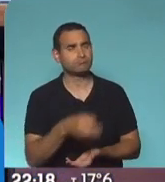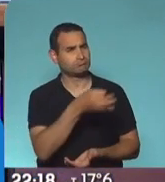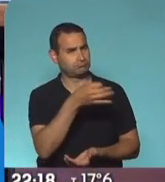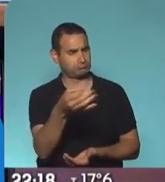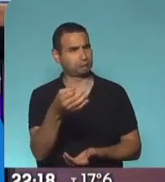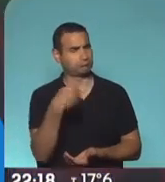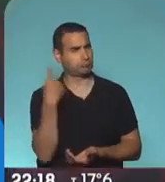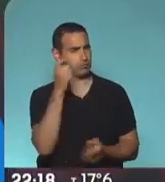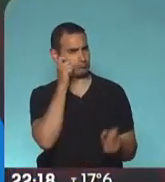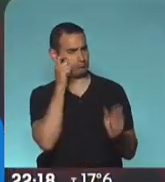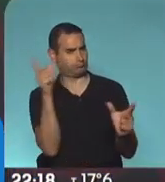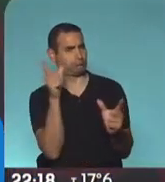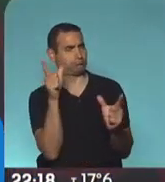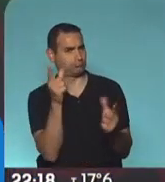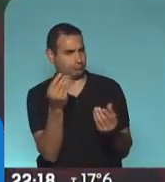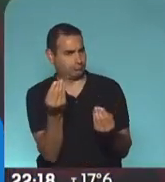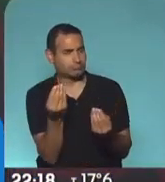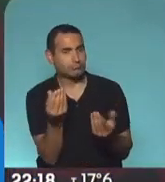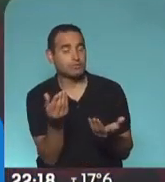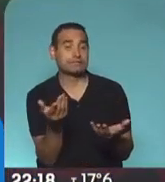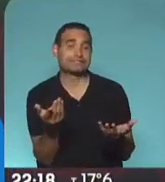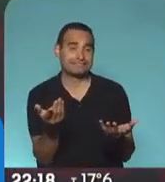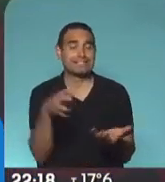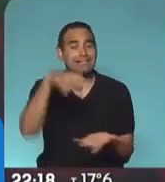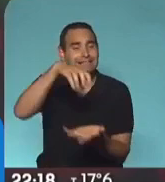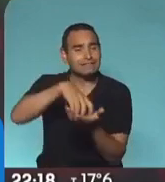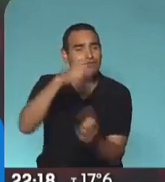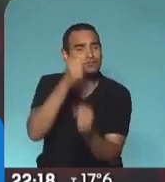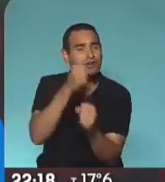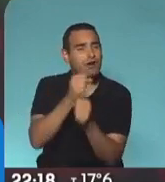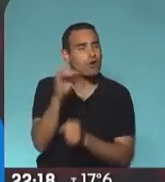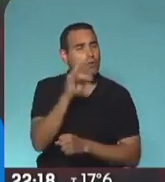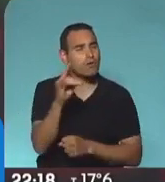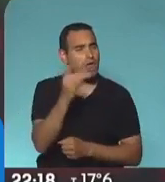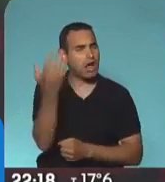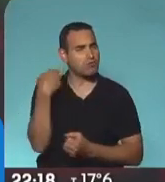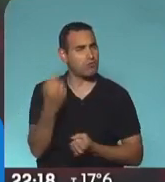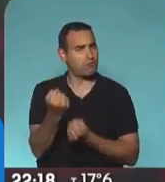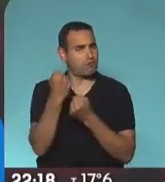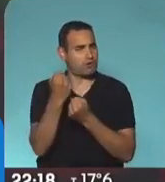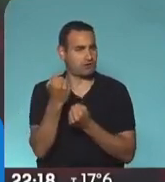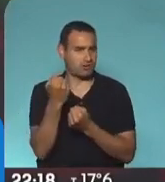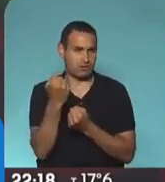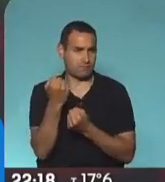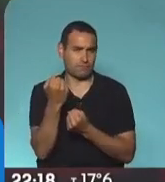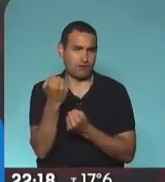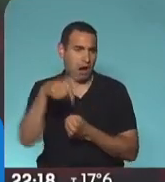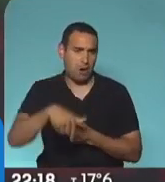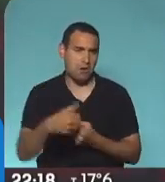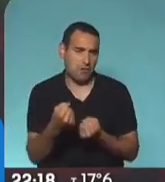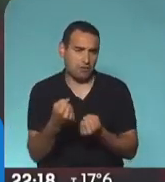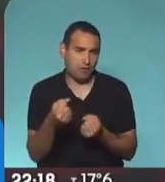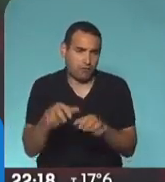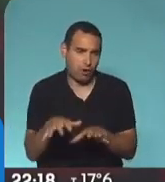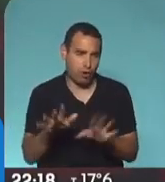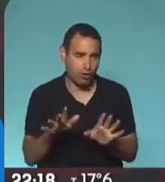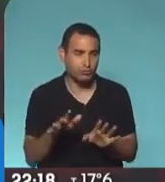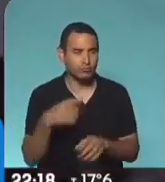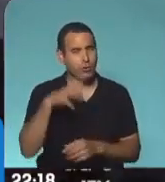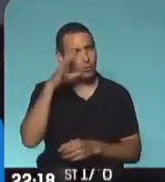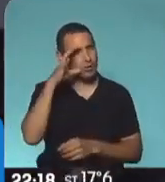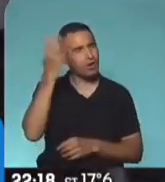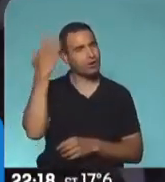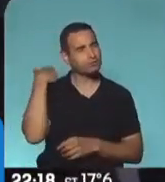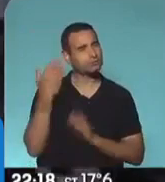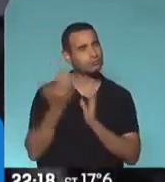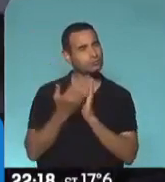llamó profundamente la atención. Lo que pasa es que la Central Obrera Boliviana no tiene la fuerza que tenía previamente, ¿no? Realmente yo recuerdo mi tesis de